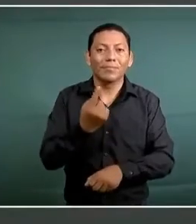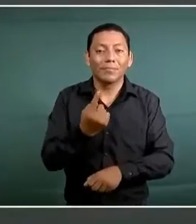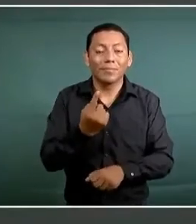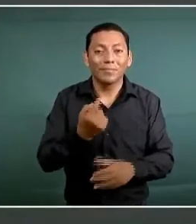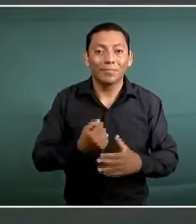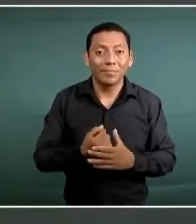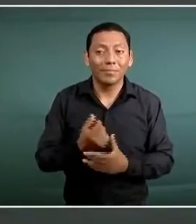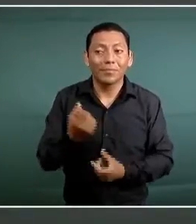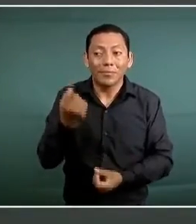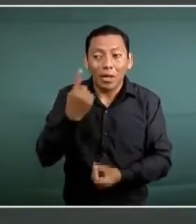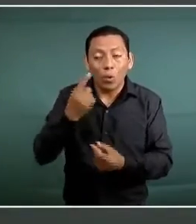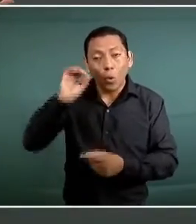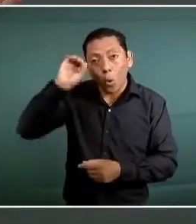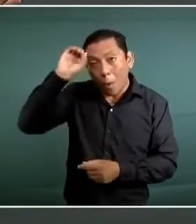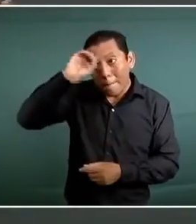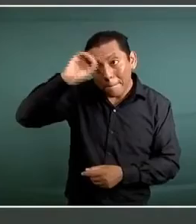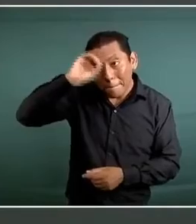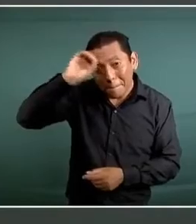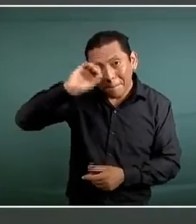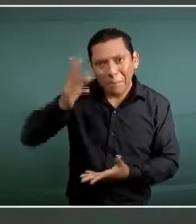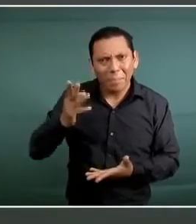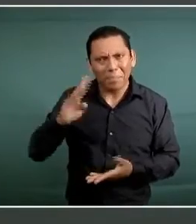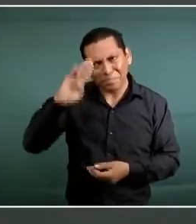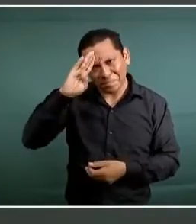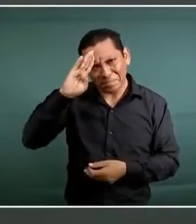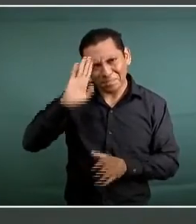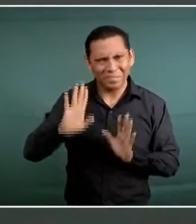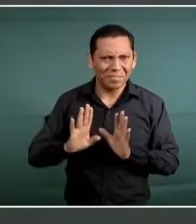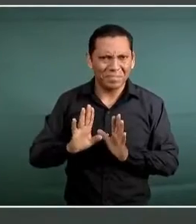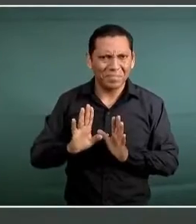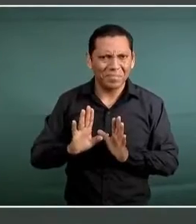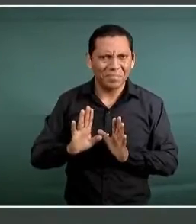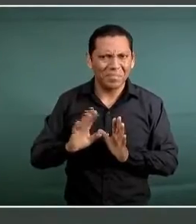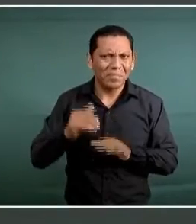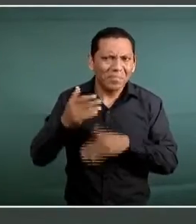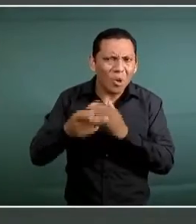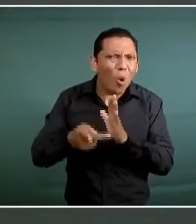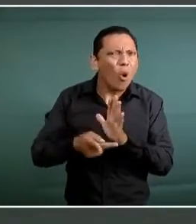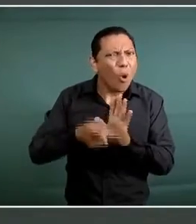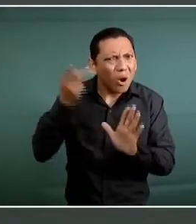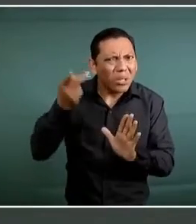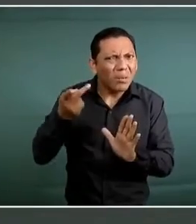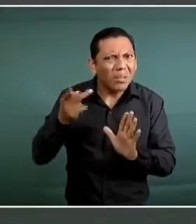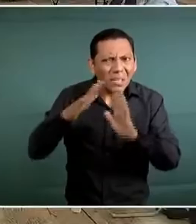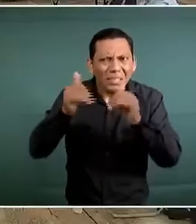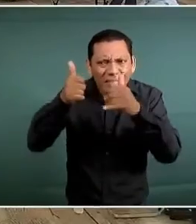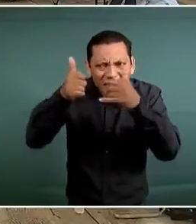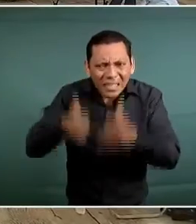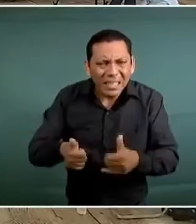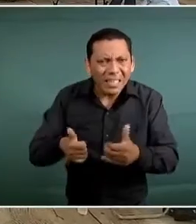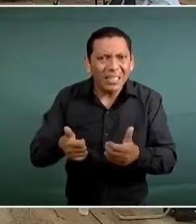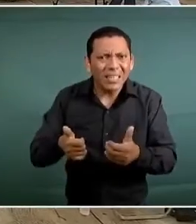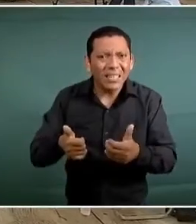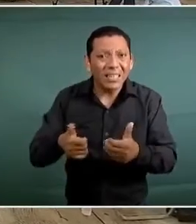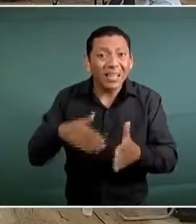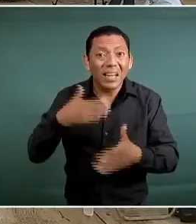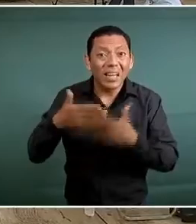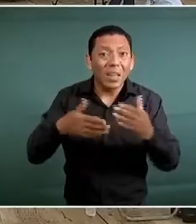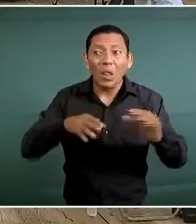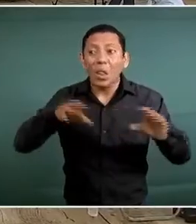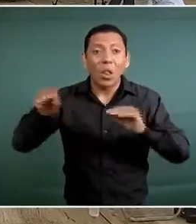opinan de que nos volvamos a a encerrar que no haya movilidad para nada